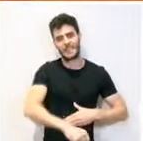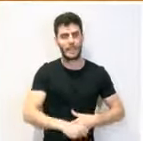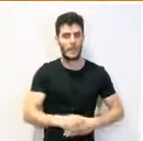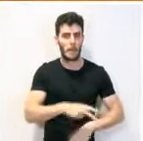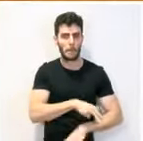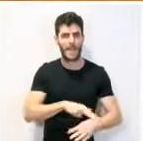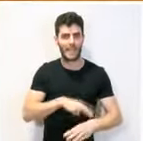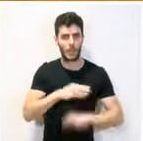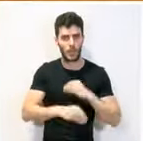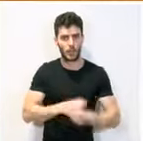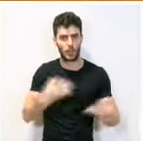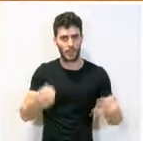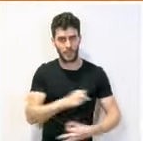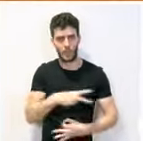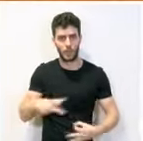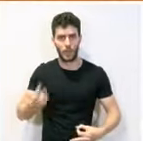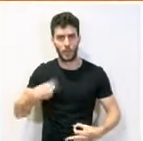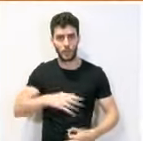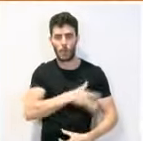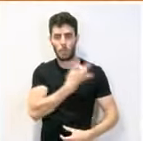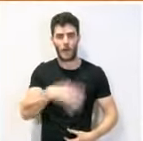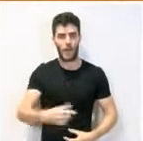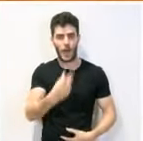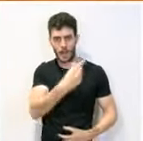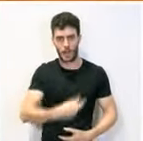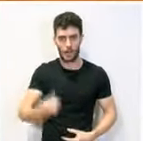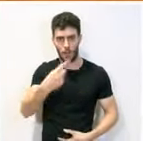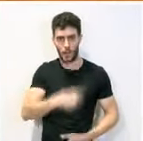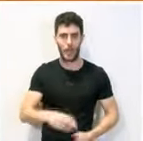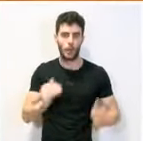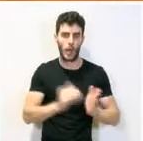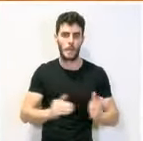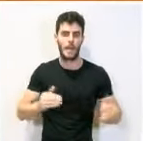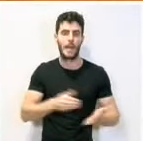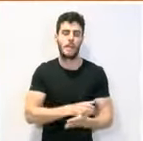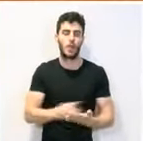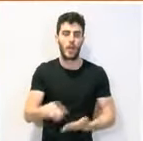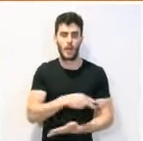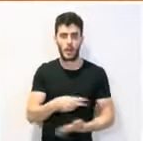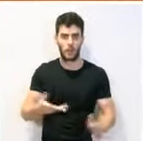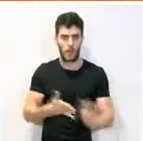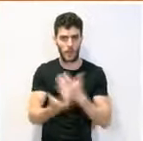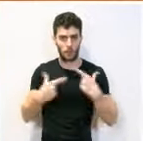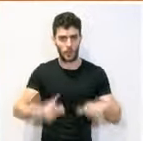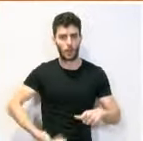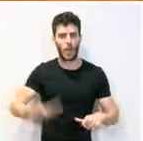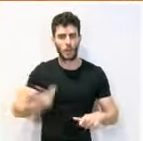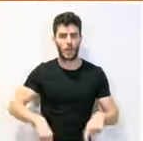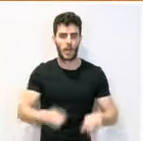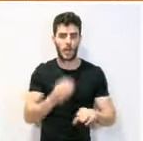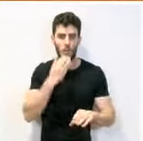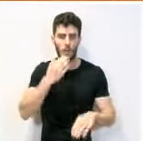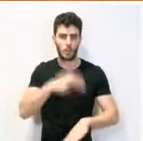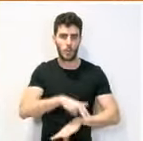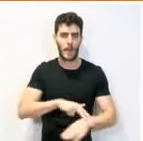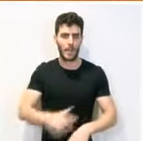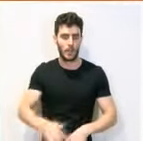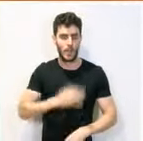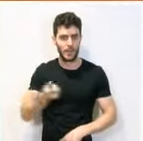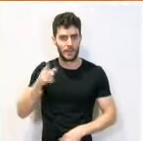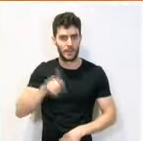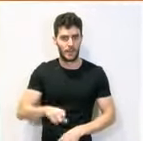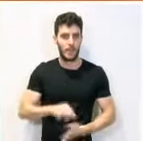hayamos ya perdonado cientos de miles de millones de euros a un sector tan importante como el bancario, que además no